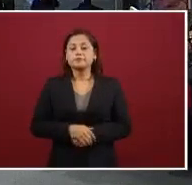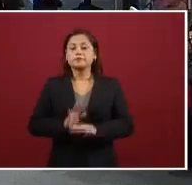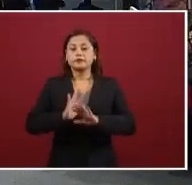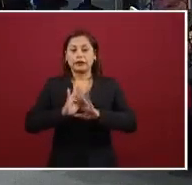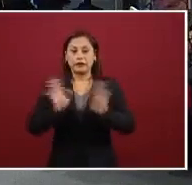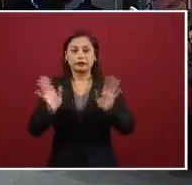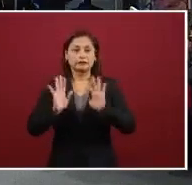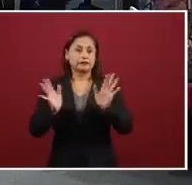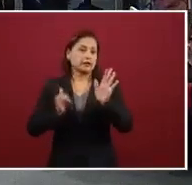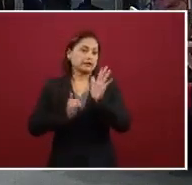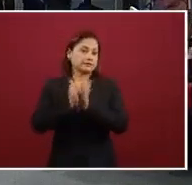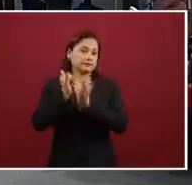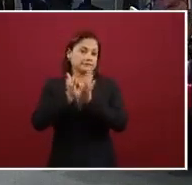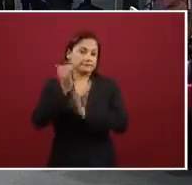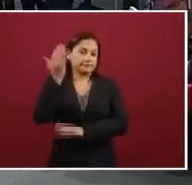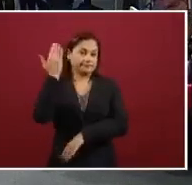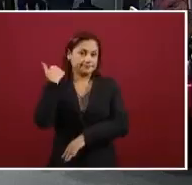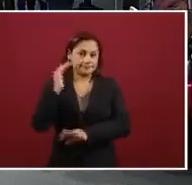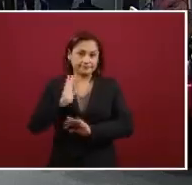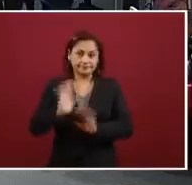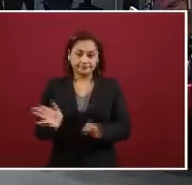construido.